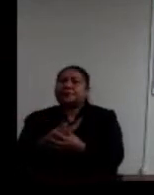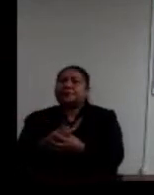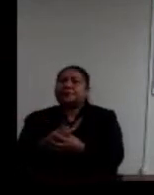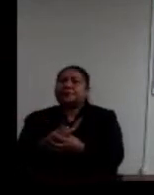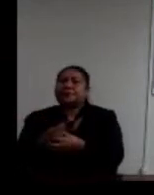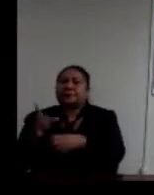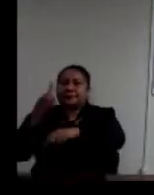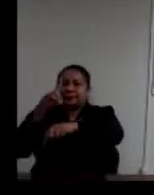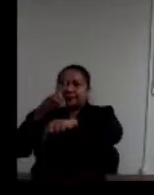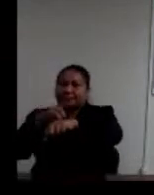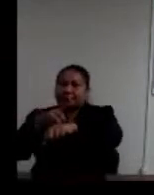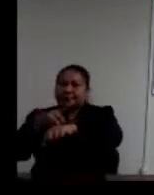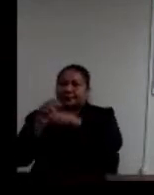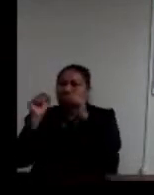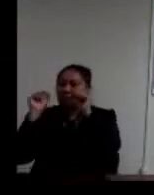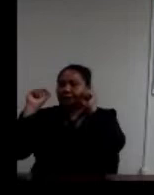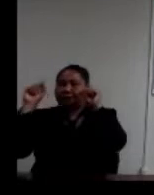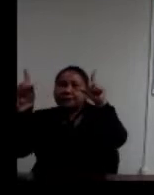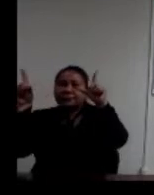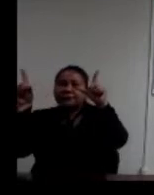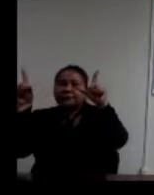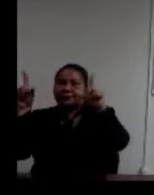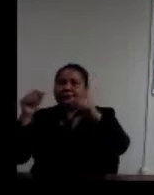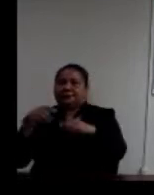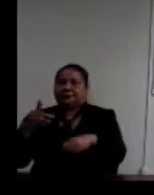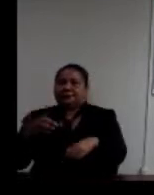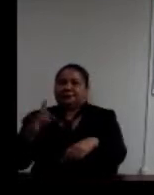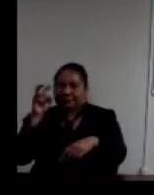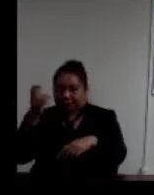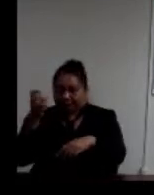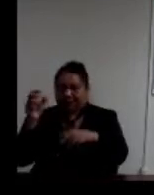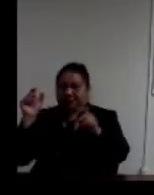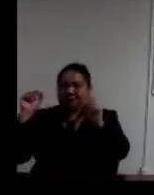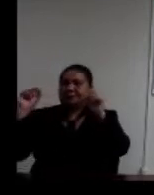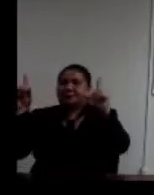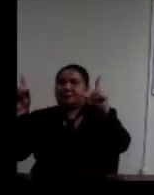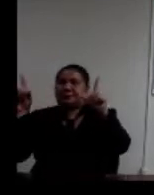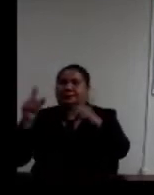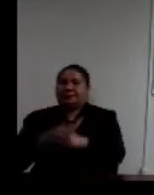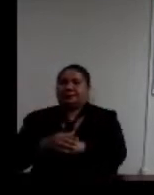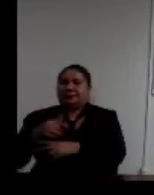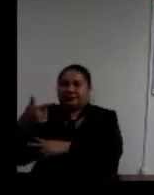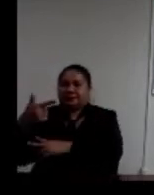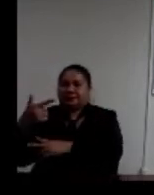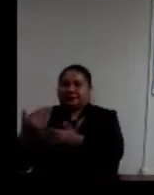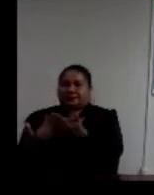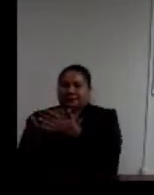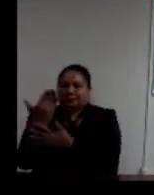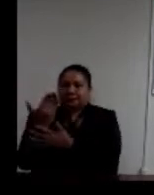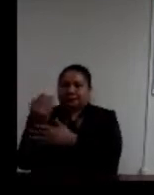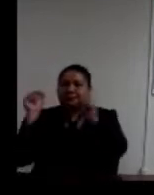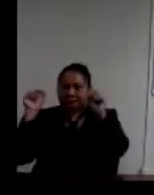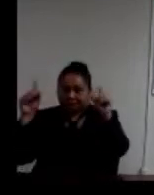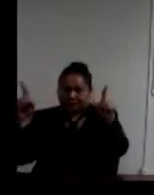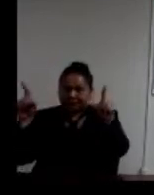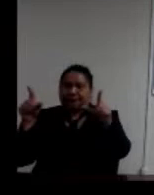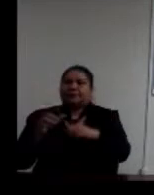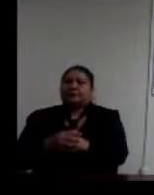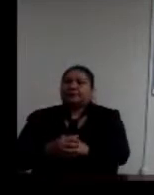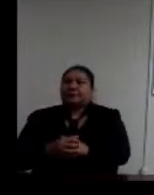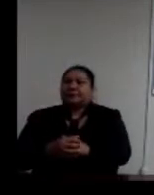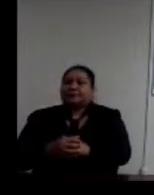todo el día, la que nos hace en la mañana despertar. Es decir, ya son las 7 de la mañana, hay que despertar. Y